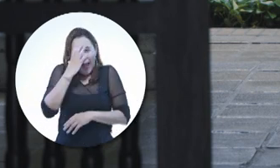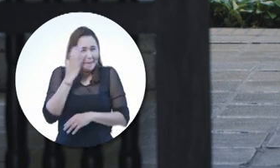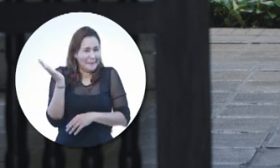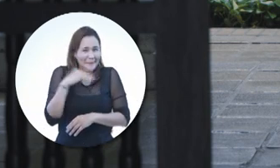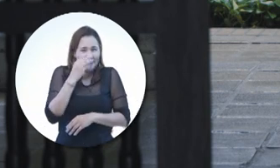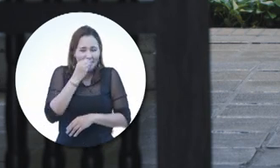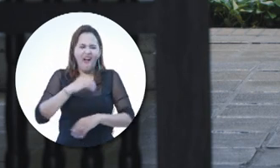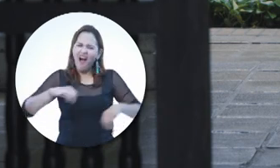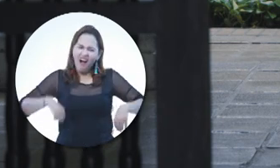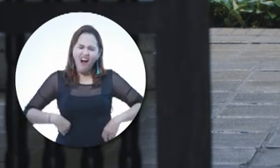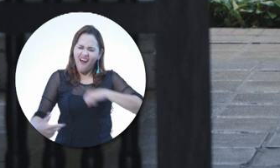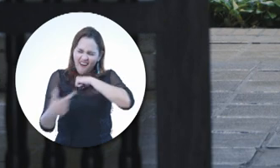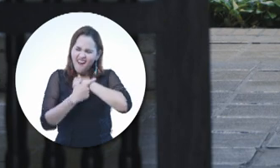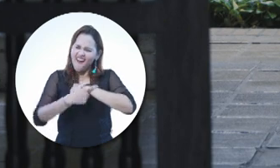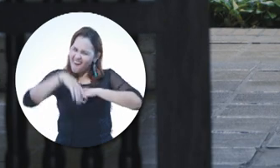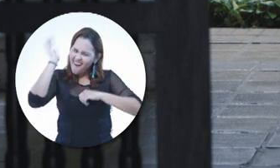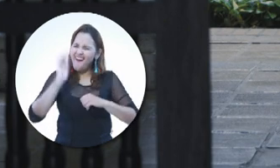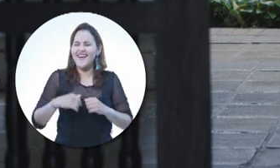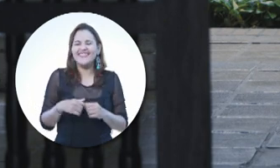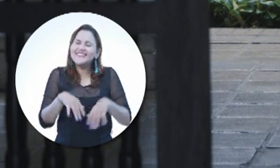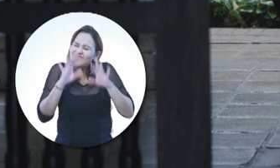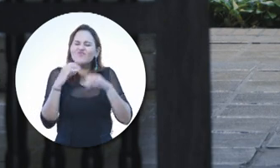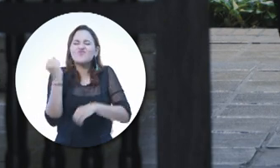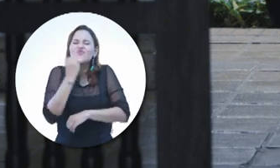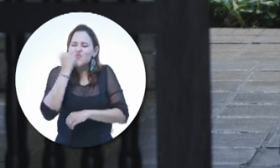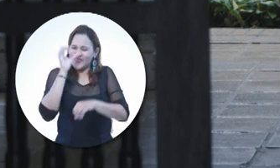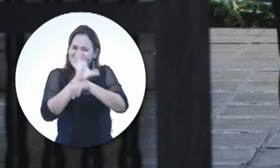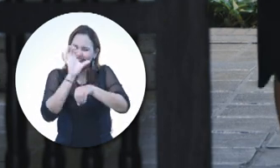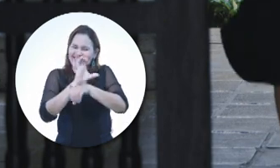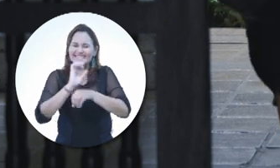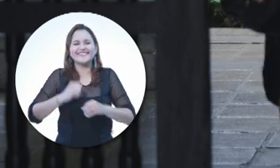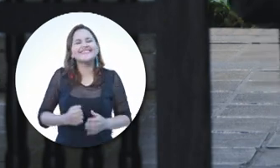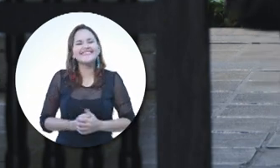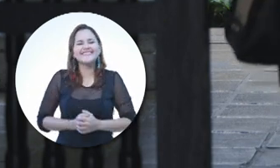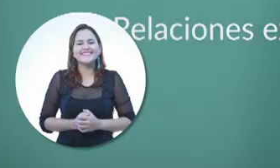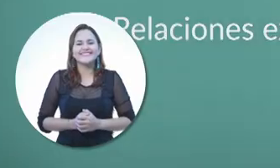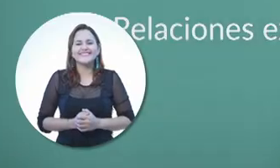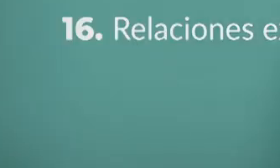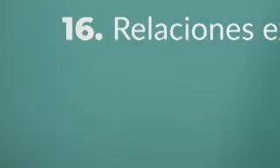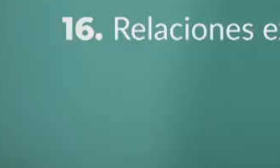Vamos y te invitamos a comer. ¿Y por qué me hicieron todo eso? Solo queríamos bromear.